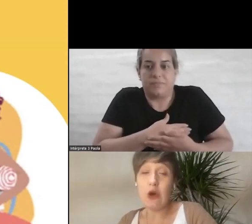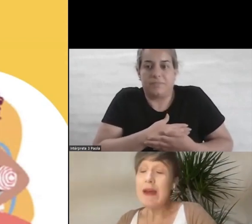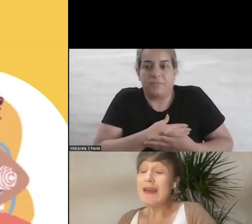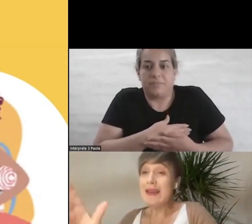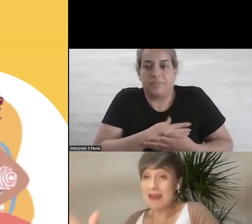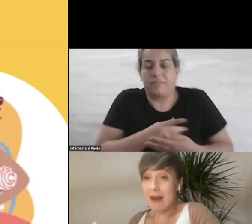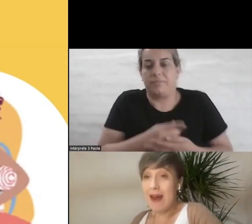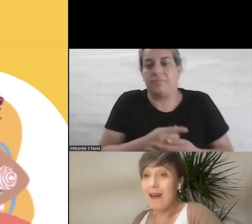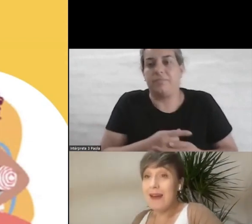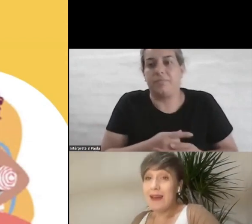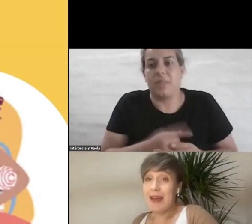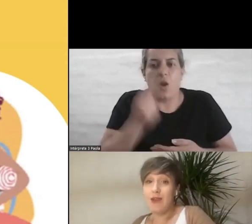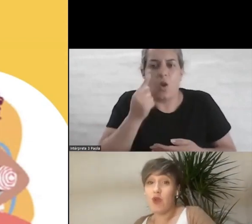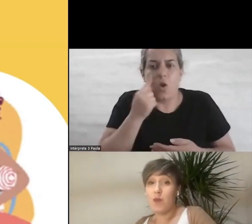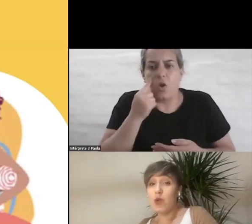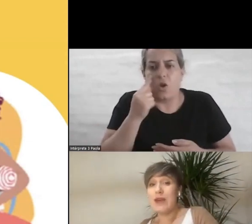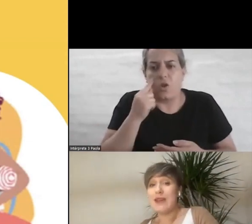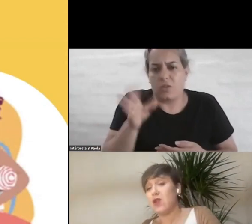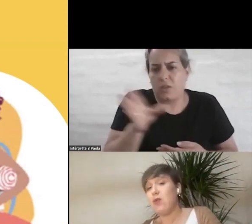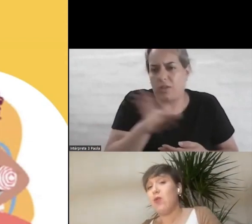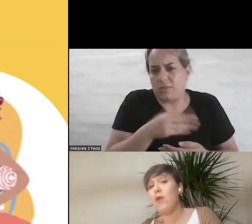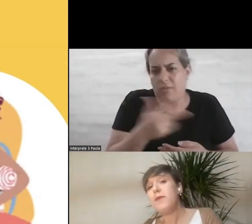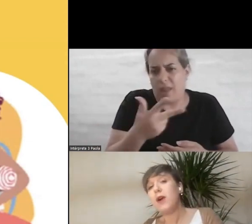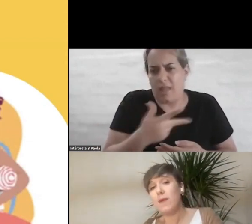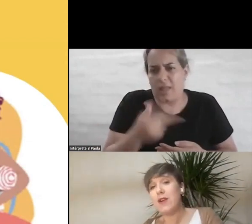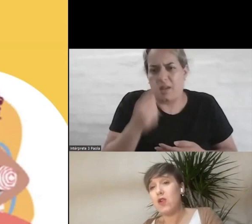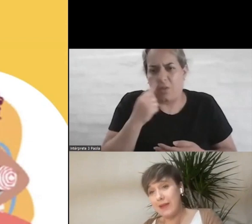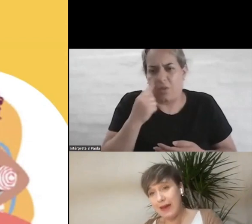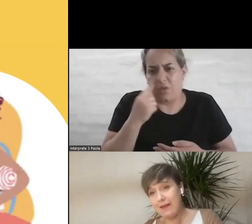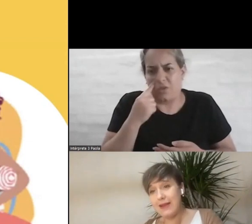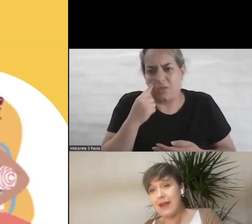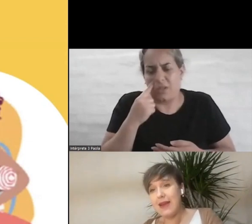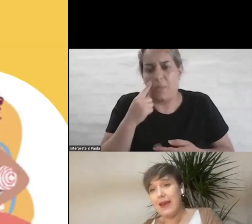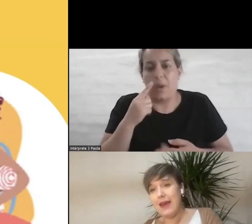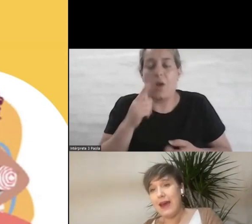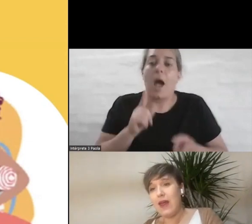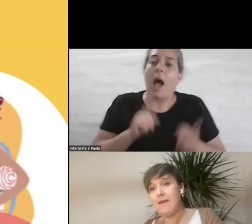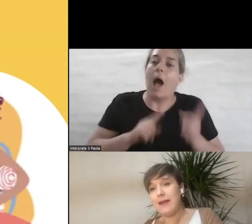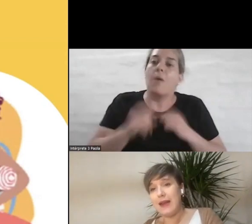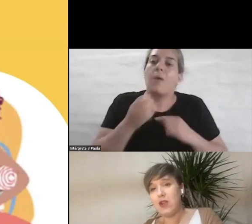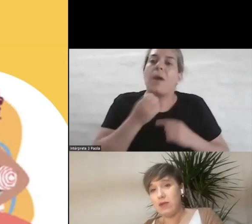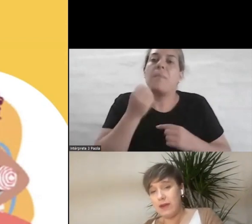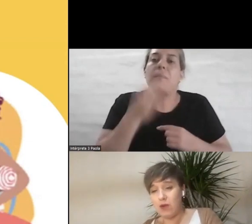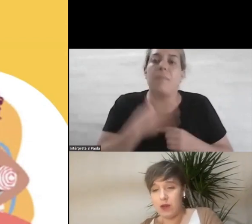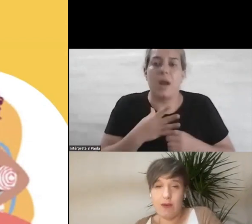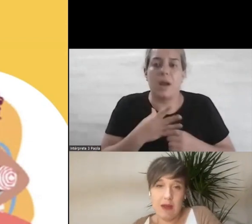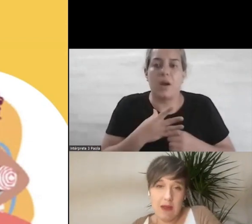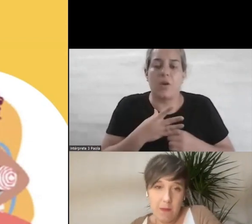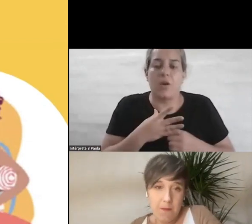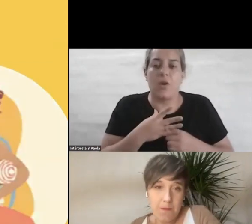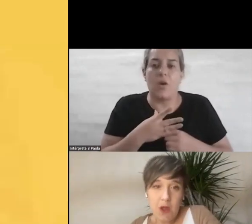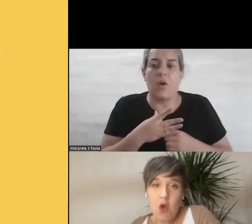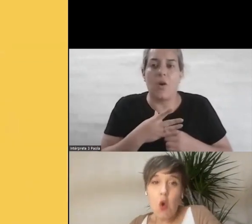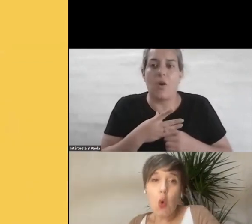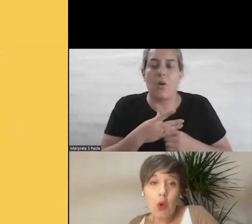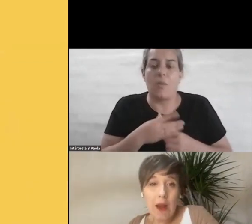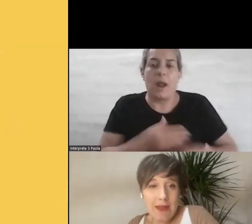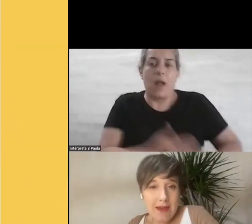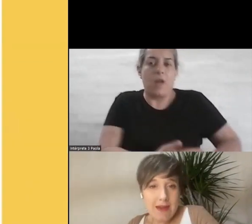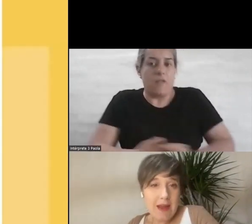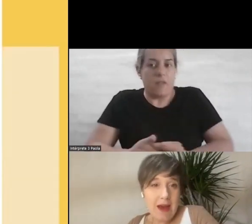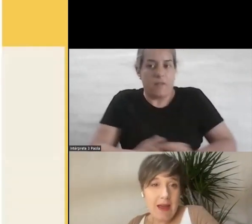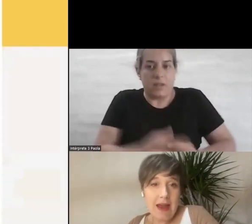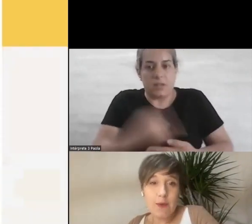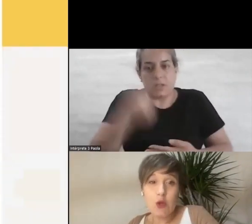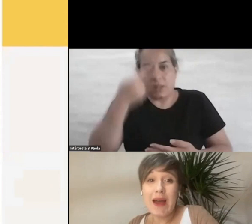utilizadas. Pero sí es verdad que hay dos posturas que son un poquito más recomendables a la hora de amamantar a estos bebés con síndrome de Down. Una de